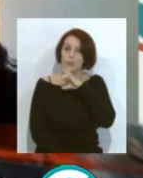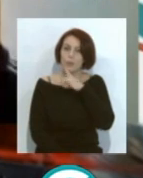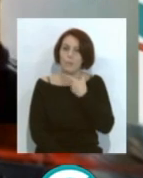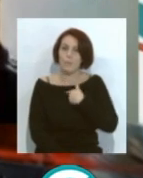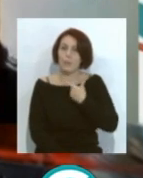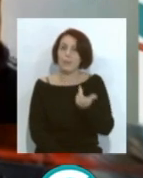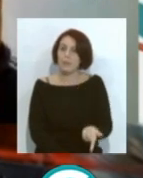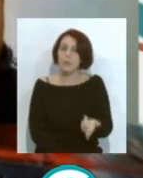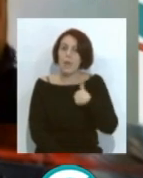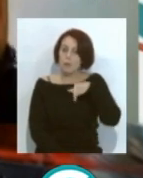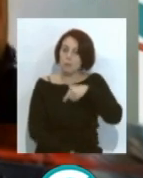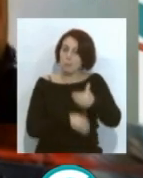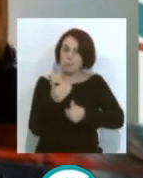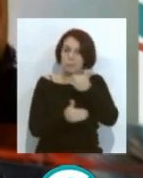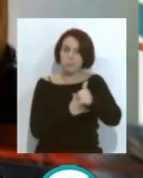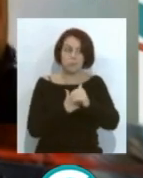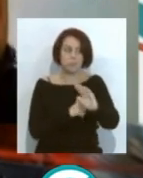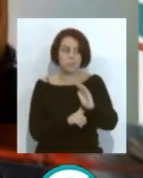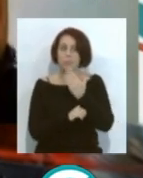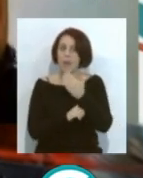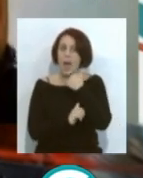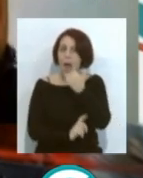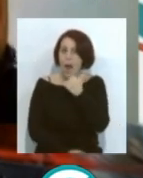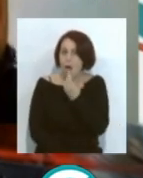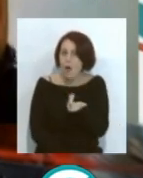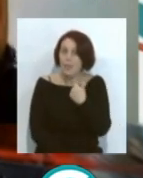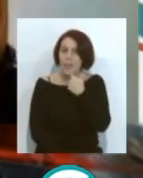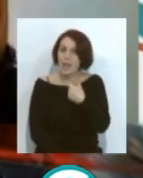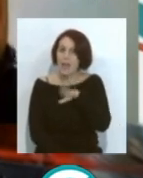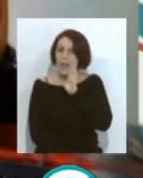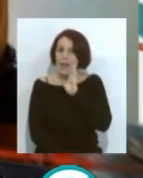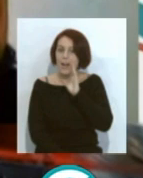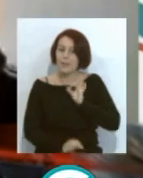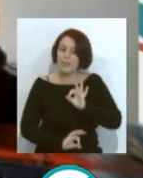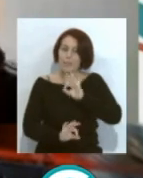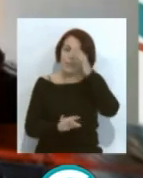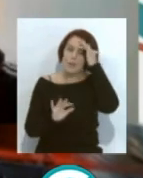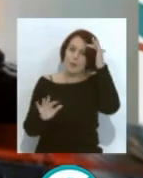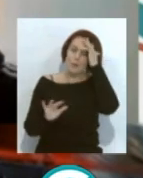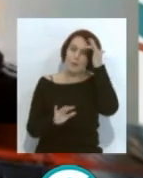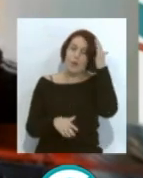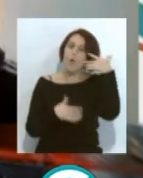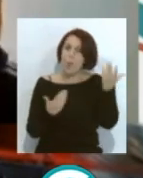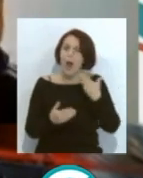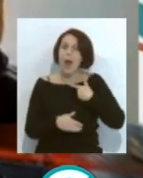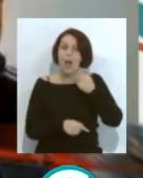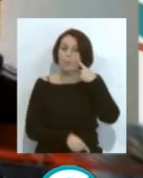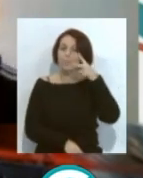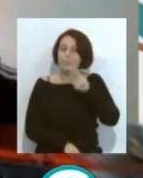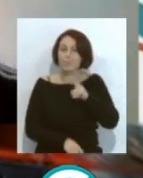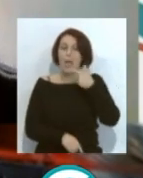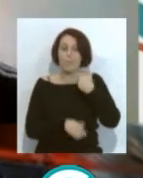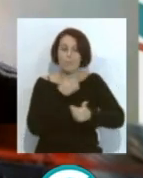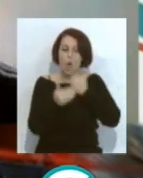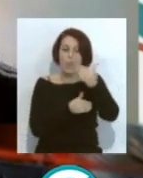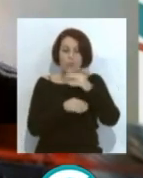es así que esto marcha, nos estás mostrando algo, eso, como decía, ¿no? Que nos hace especialmente ilusión y es ver el proceso de composición